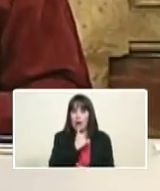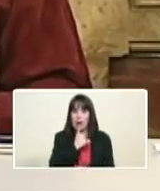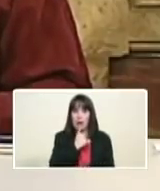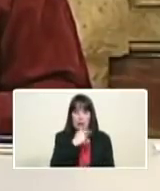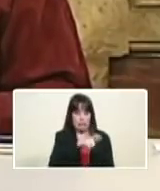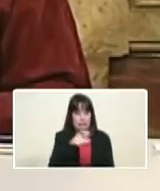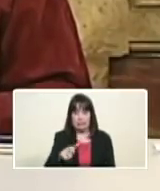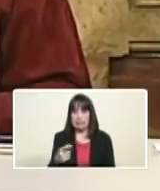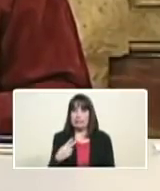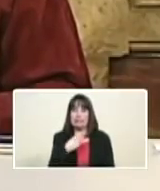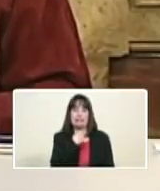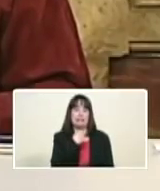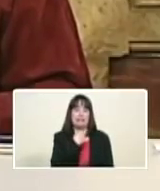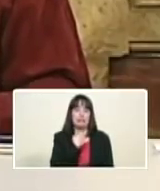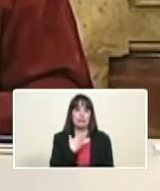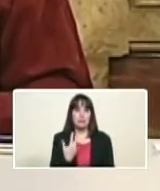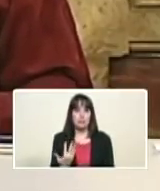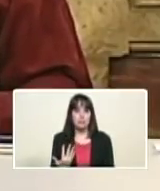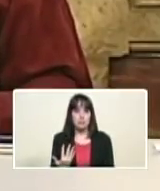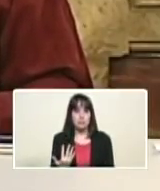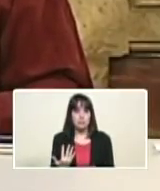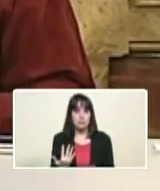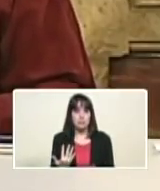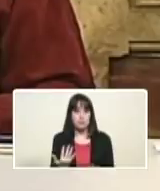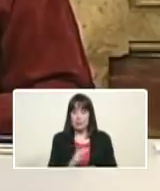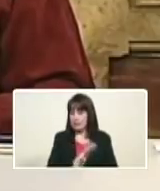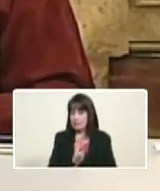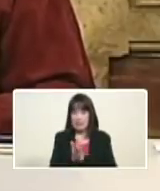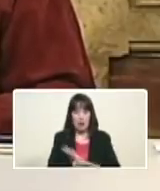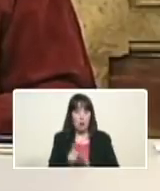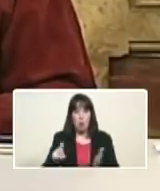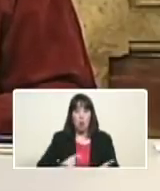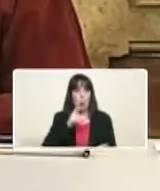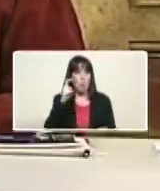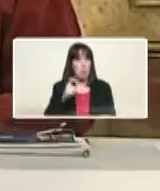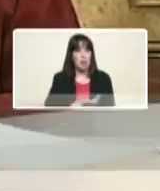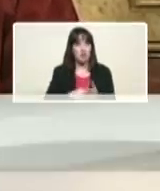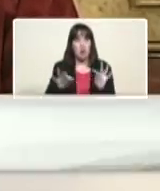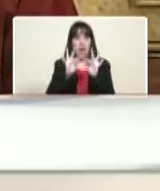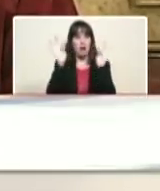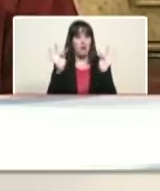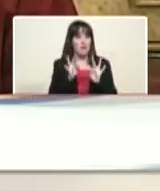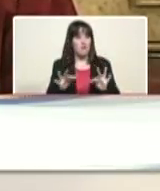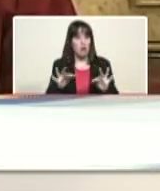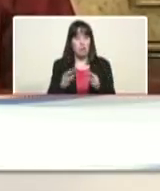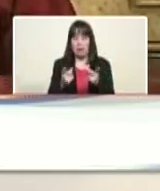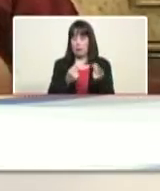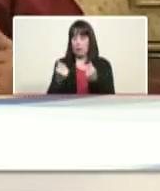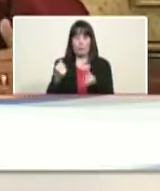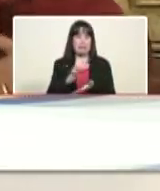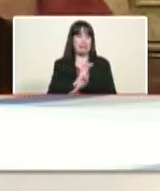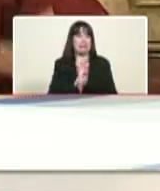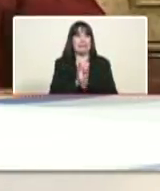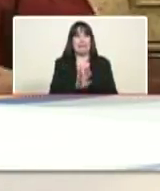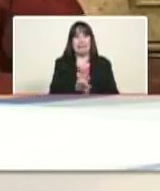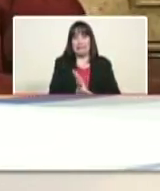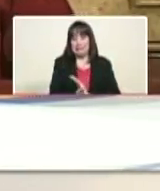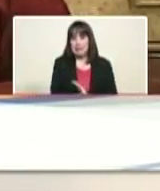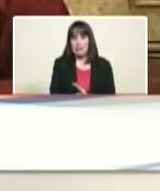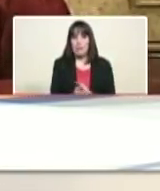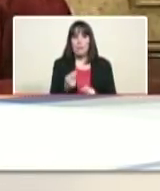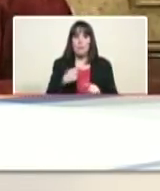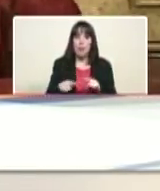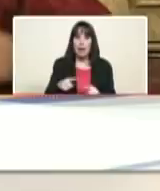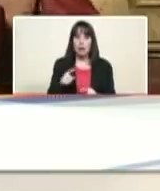Llegamos a un punto donde ya se agotó totalmente el modelo de guerra económica y había que dar un paso